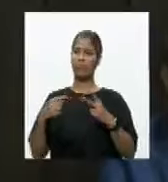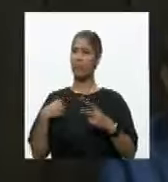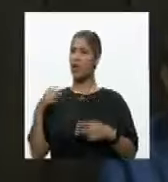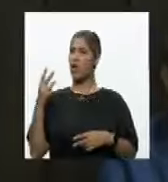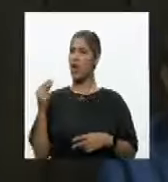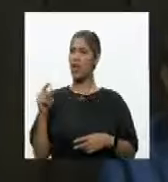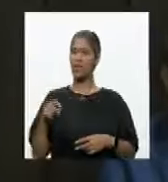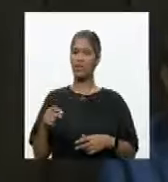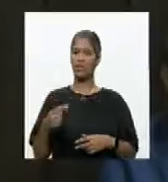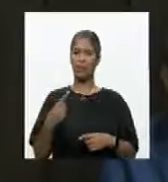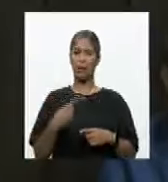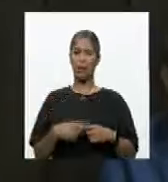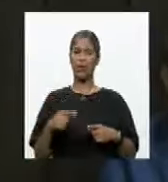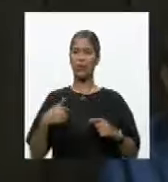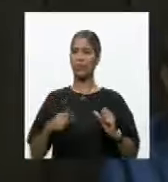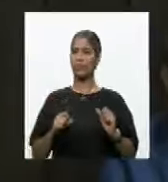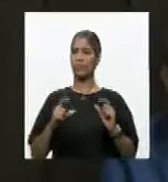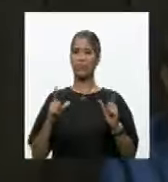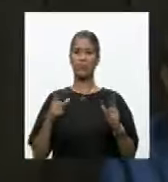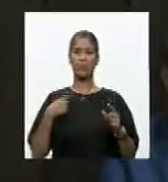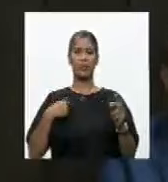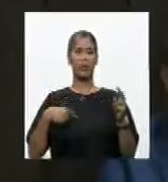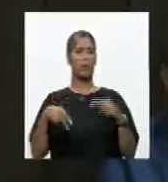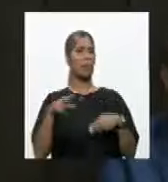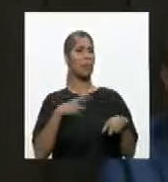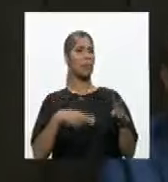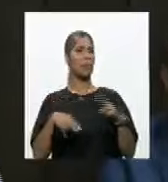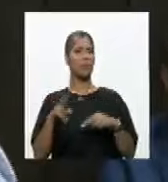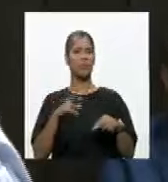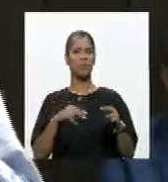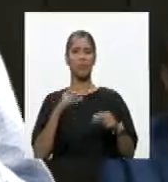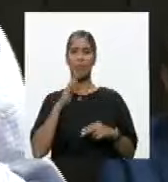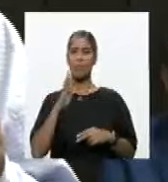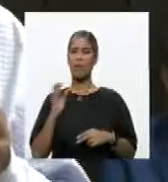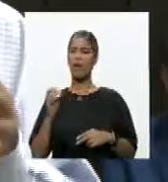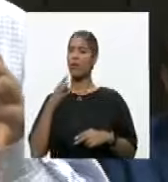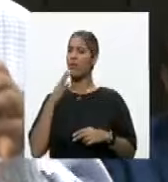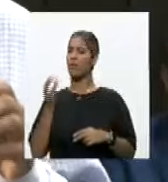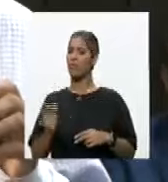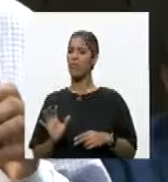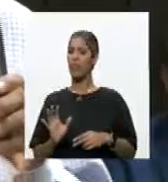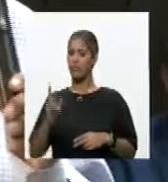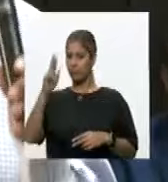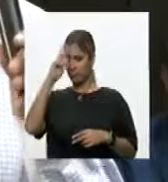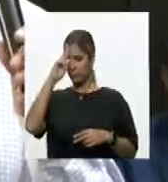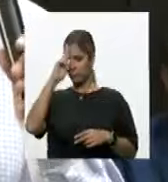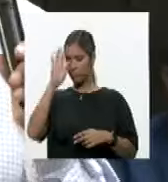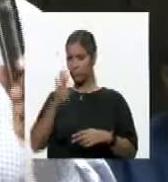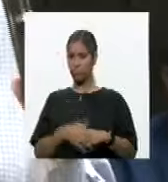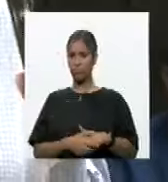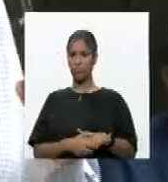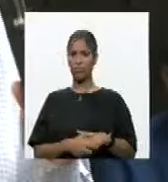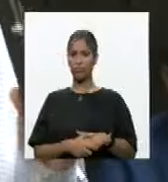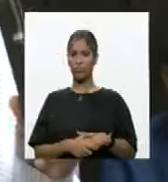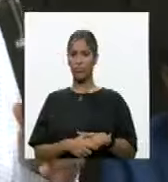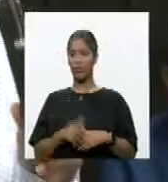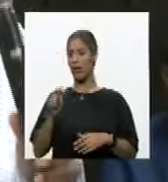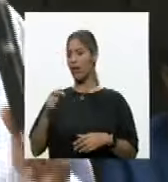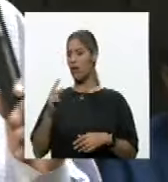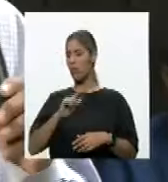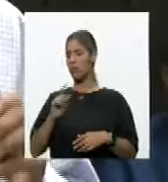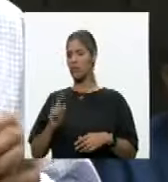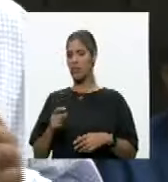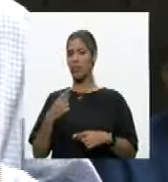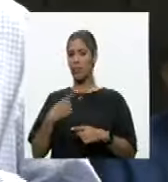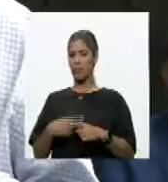falta, pero me quedo impresionado, aquí estoy paseando por Beco. Le digo, ah, bueno, es verdad, tienes razón. La mayoría de las cosas que están aquí no hacen